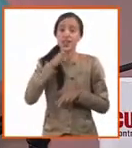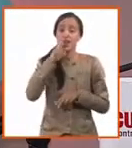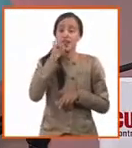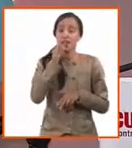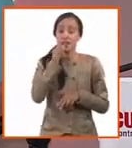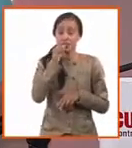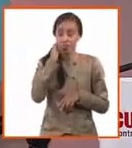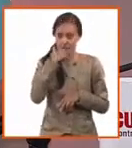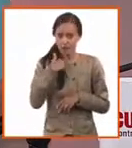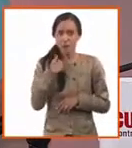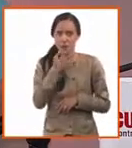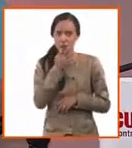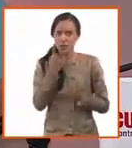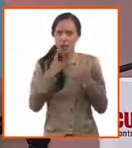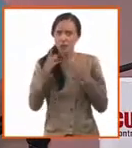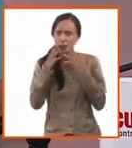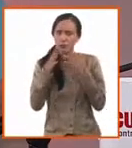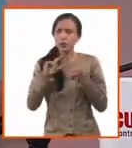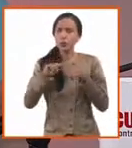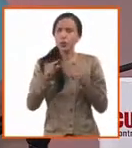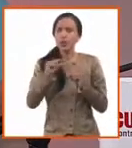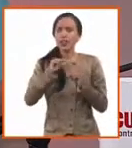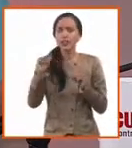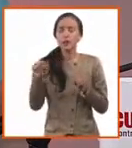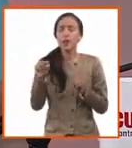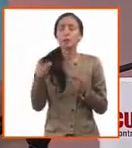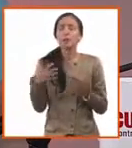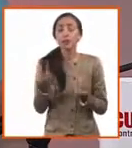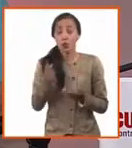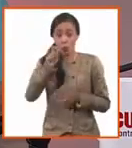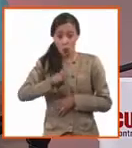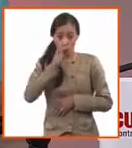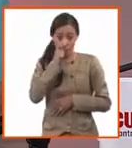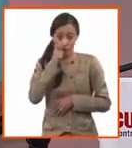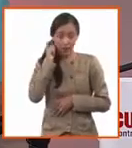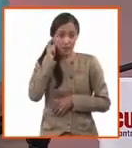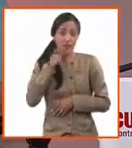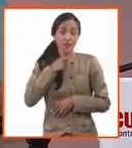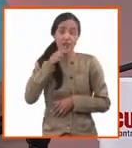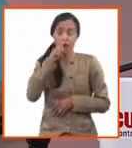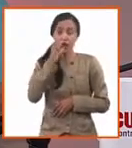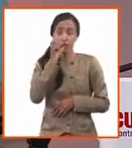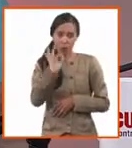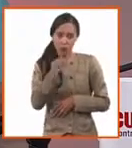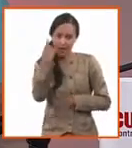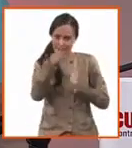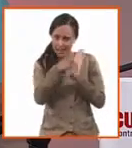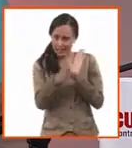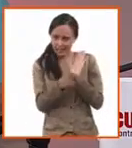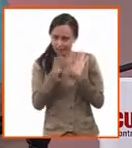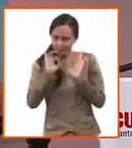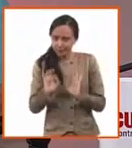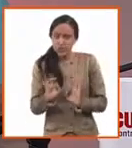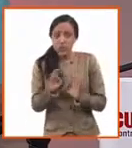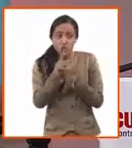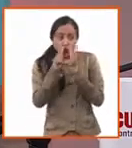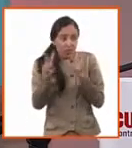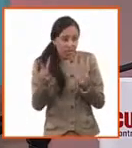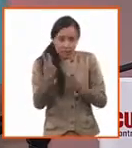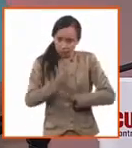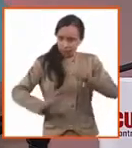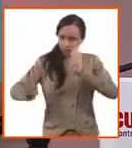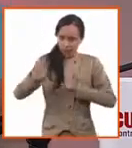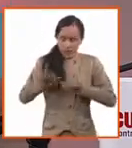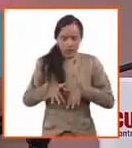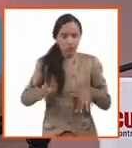precisamente porque fueron temas o sea fernando para caracterizar lo diríamos que su propia vida defiende su condición revolucionaria